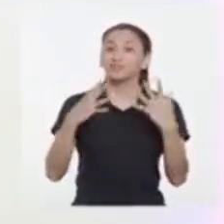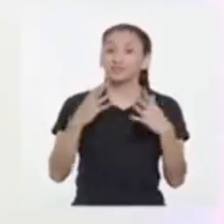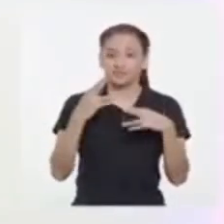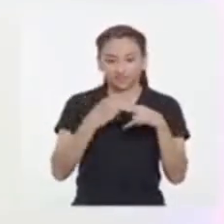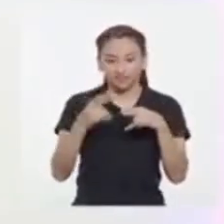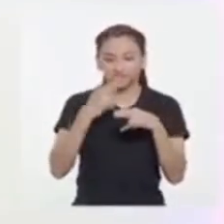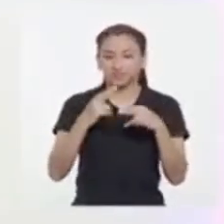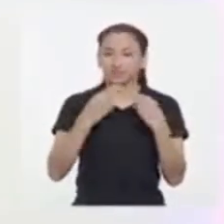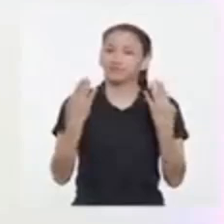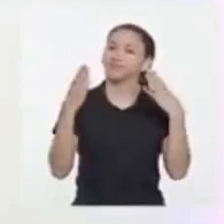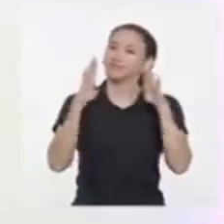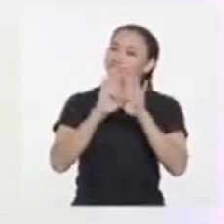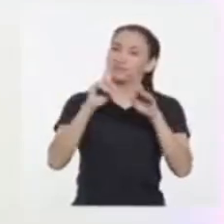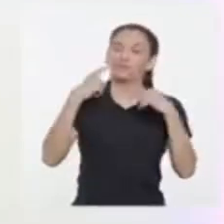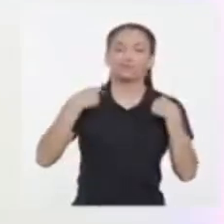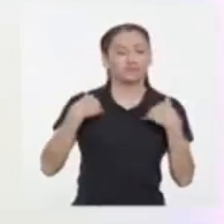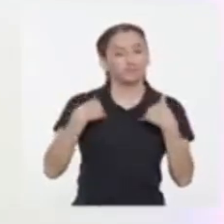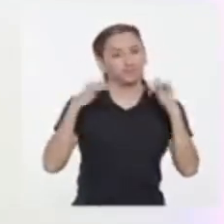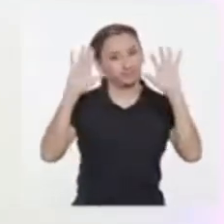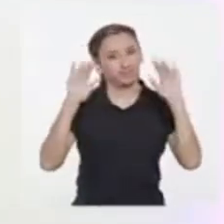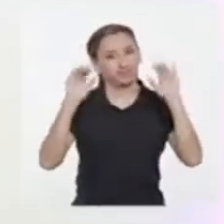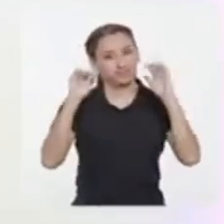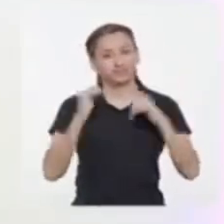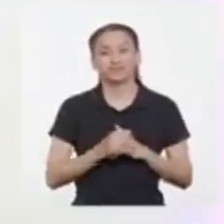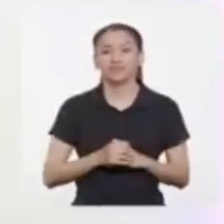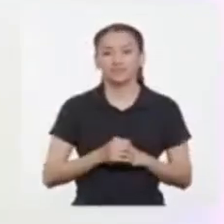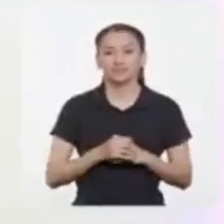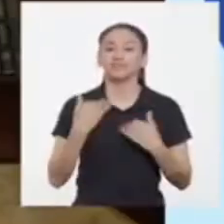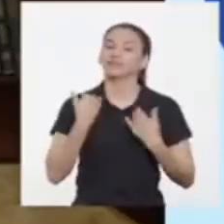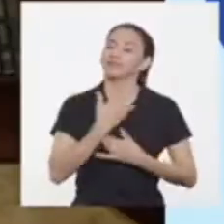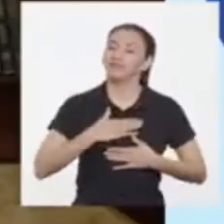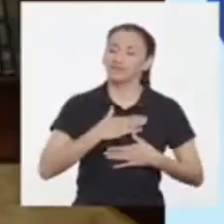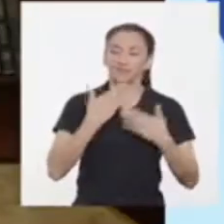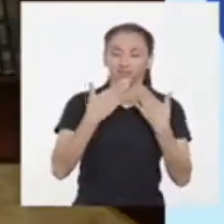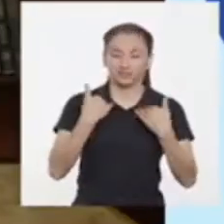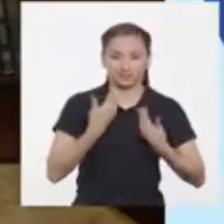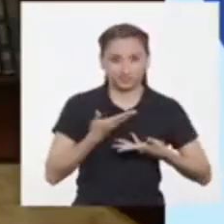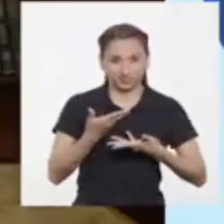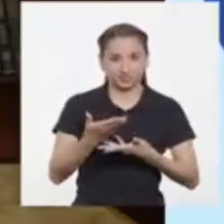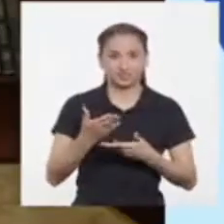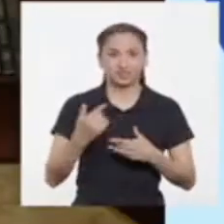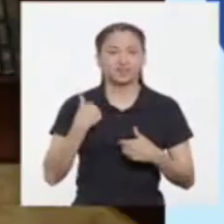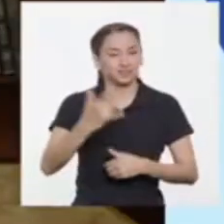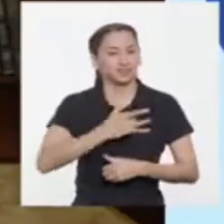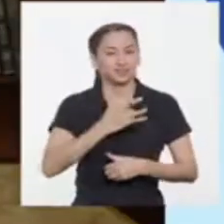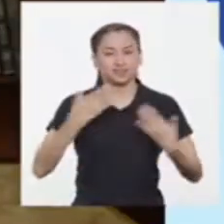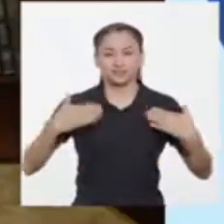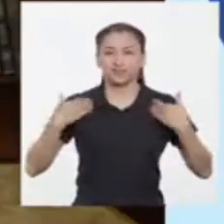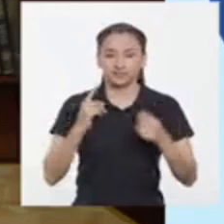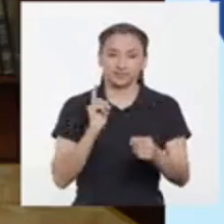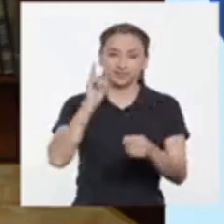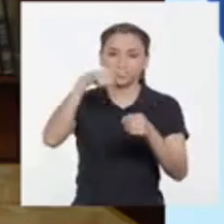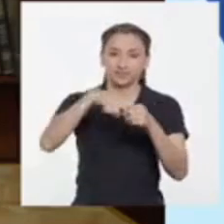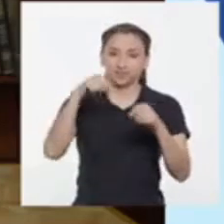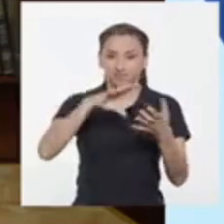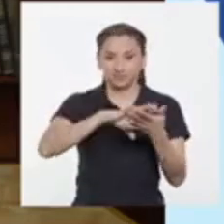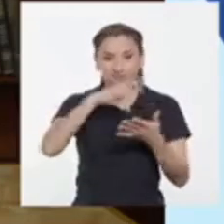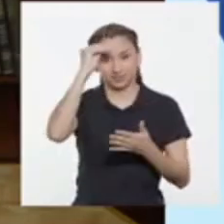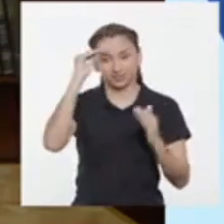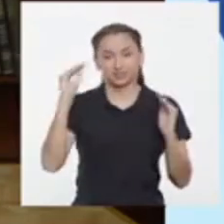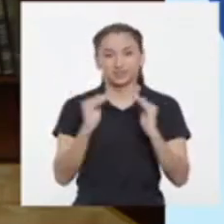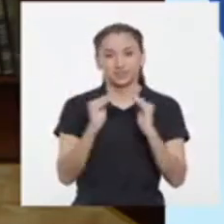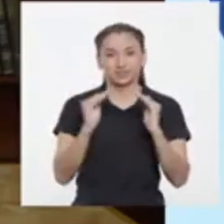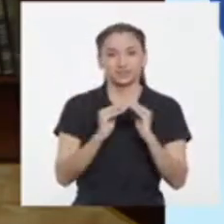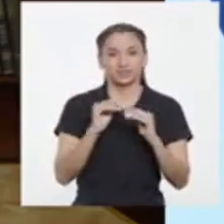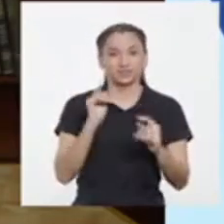pero ya estamos llegando al cierre y debemos despedirnos. El gusto ha sido mío. Me hace feliz participar en